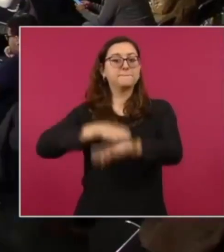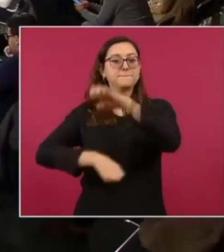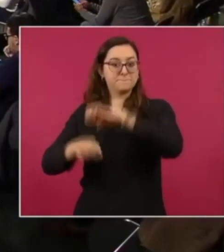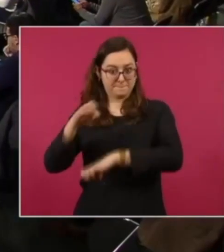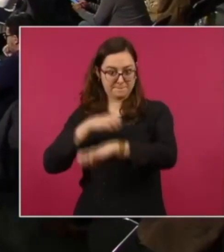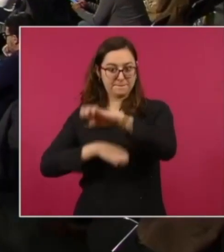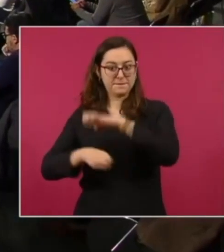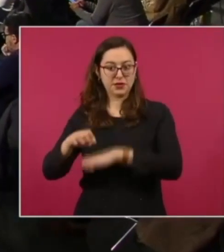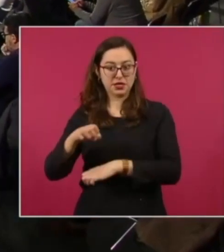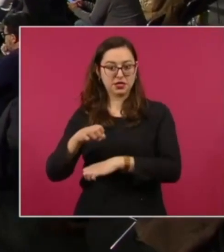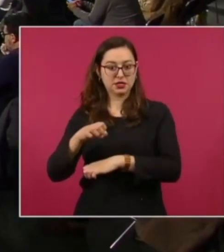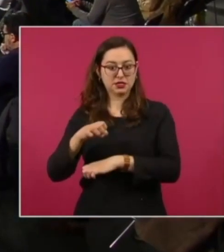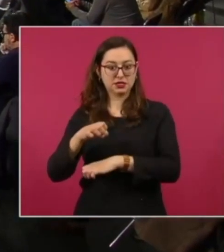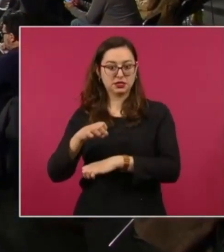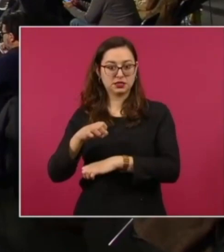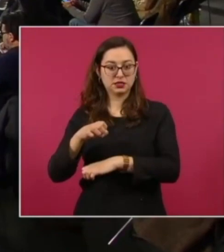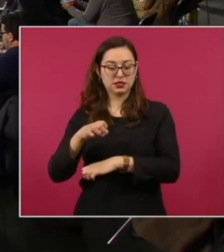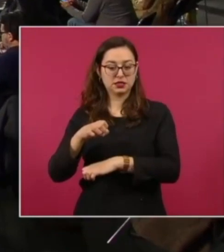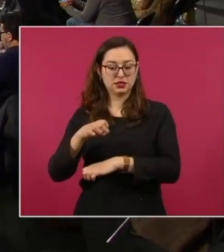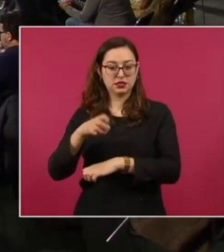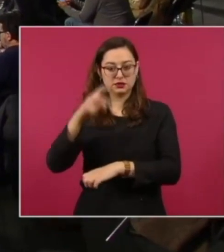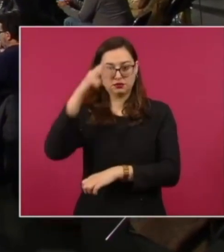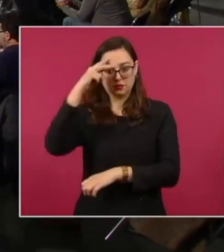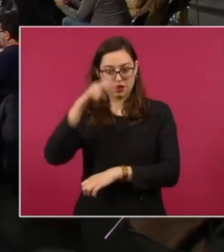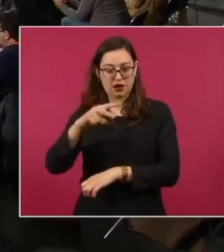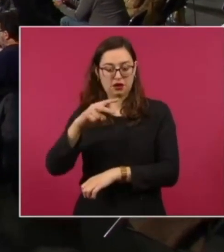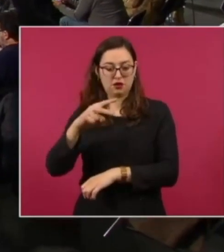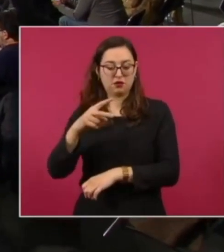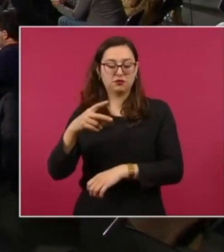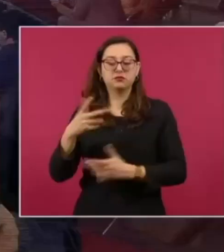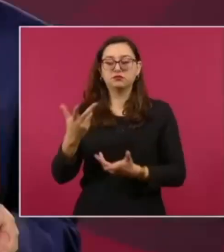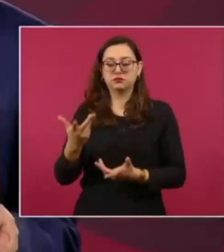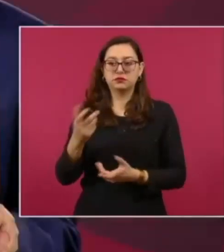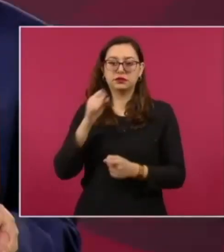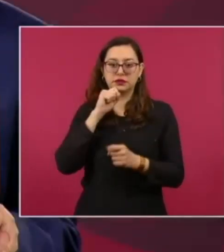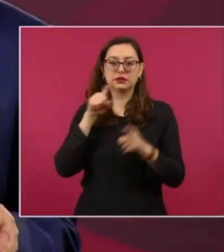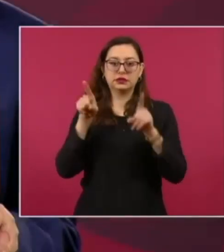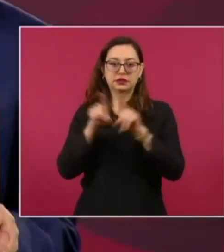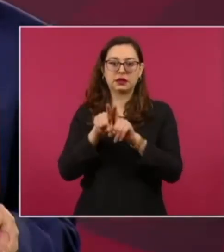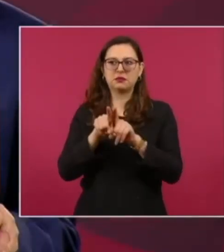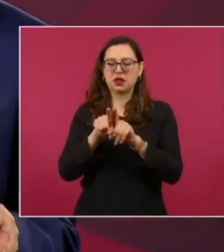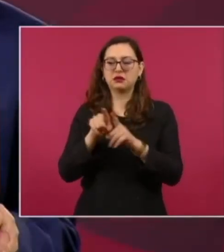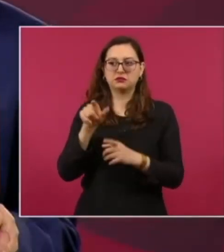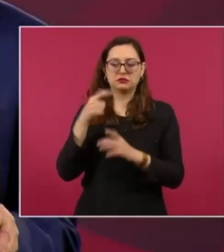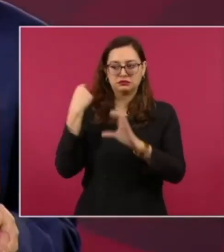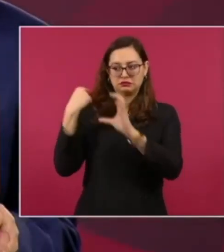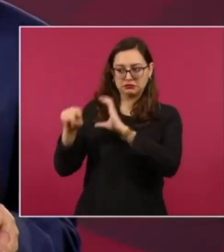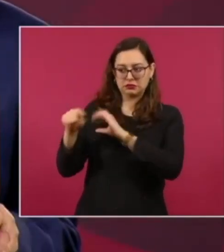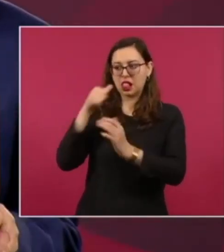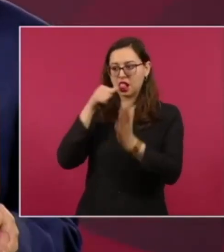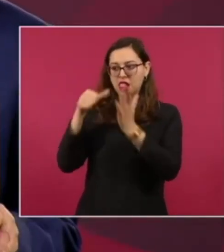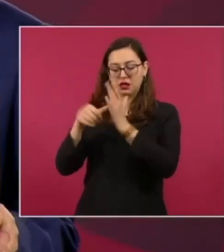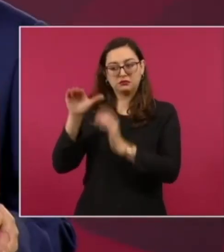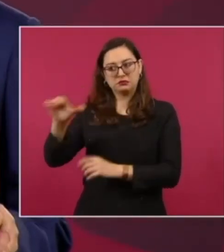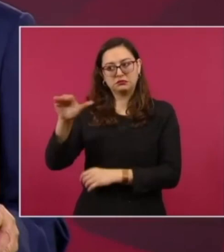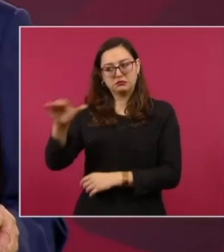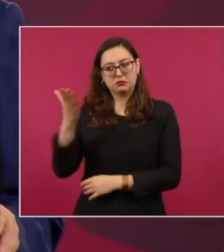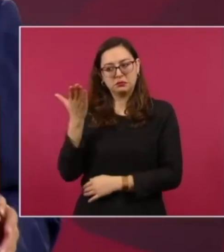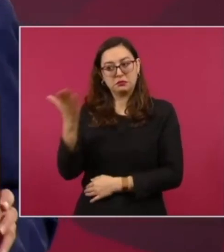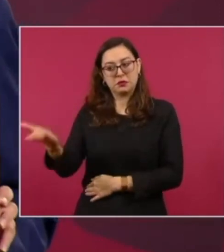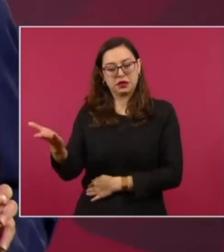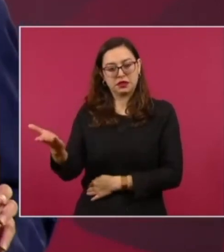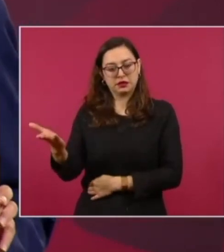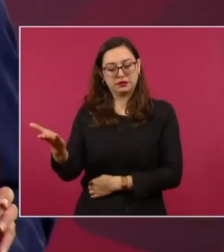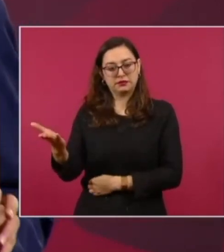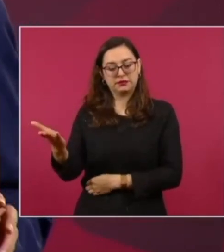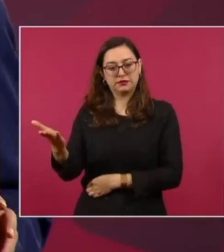Les preguntaron si era posible. Y bueno, el canciller dijo que no lo ve tan sencillo, pero